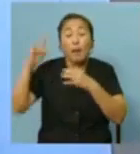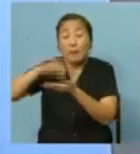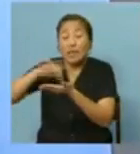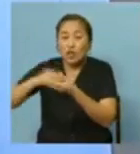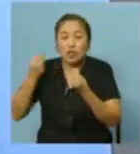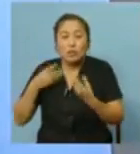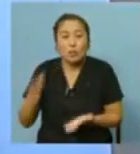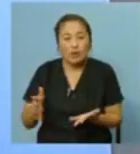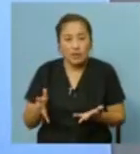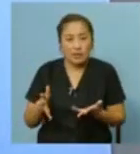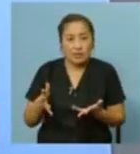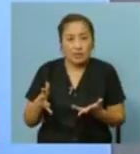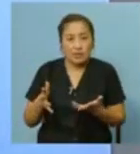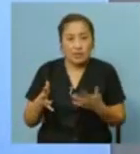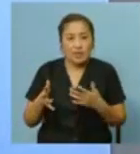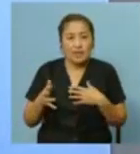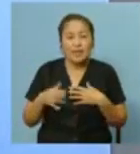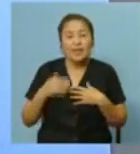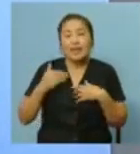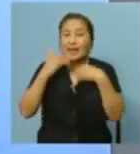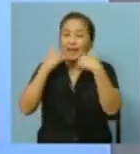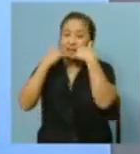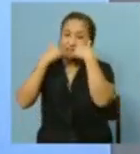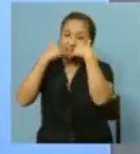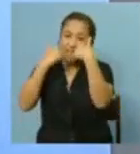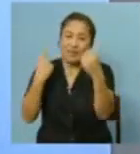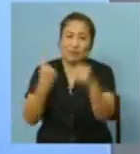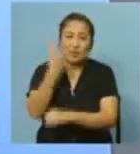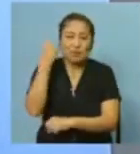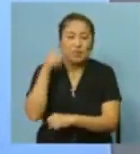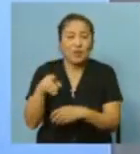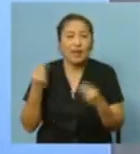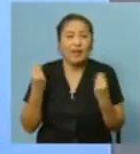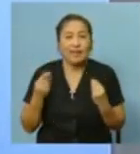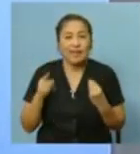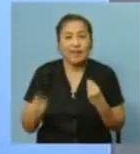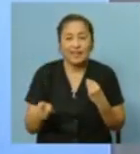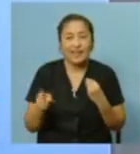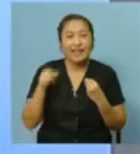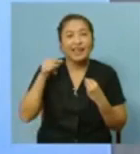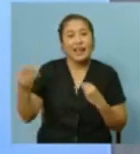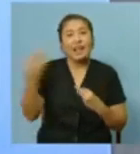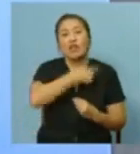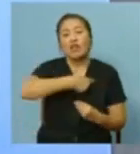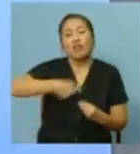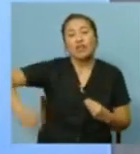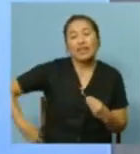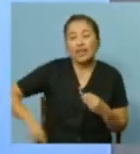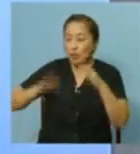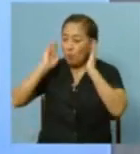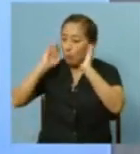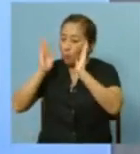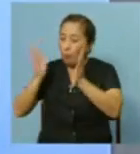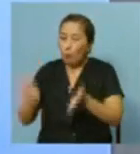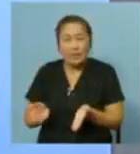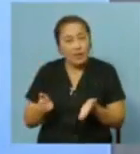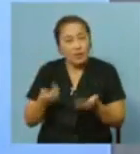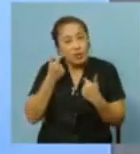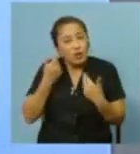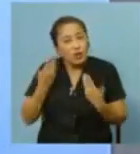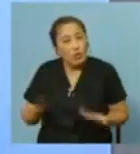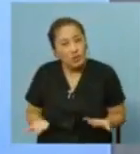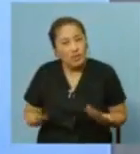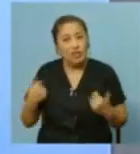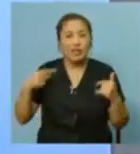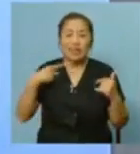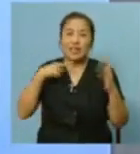bueno este agradecer en primer lugar porque ha puesto el gobernador cuando uno mira cuando uno lo mira desde la